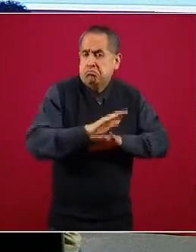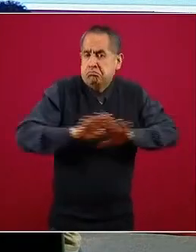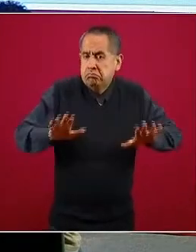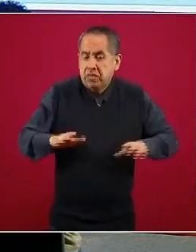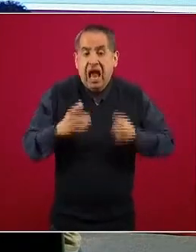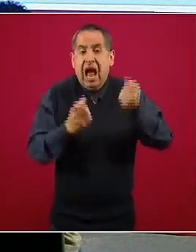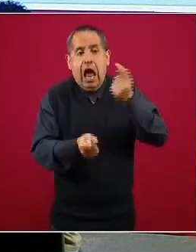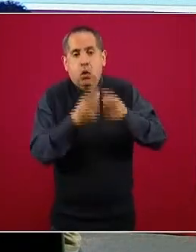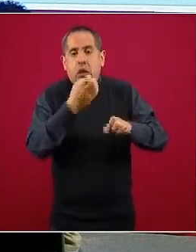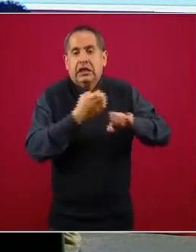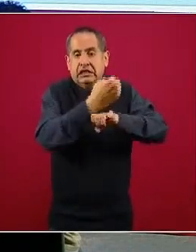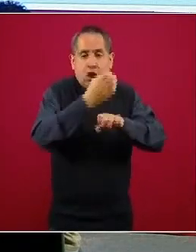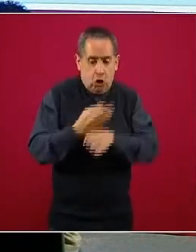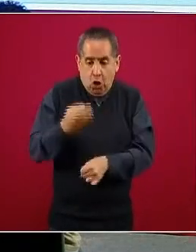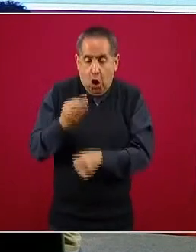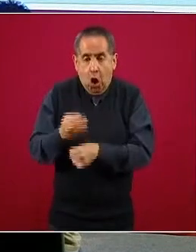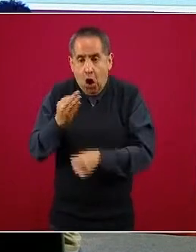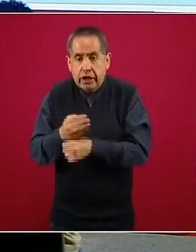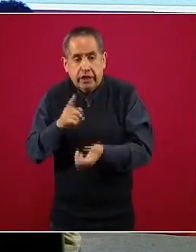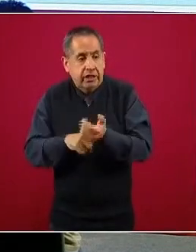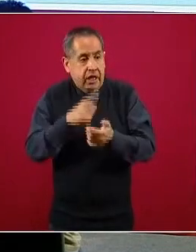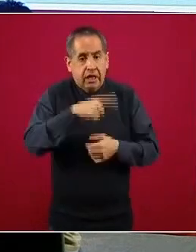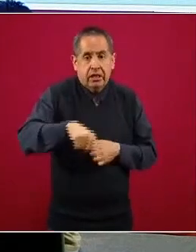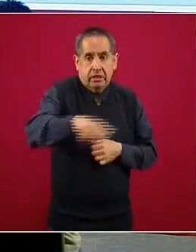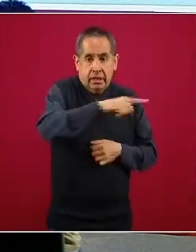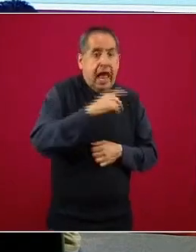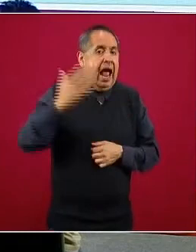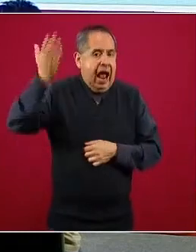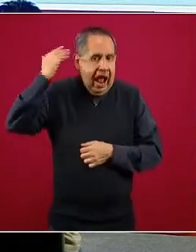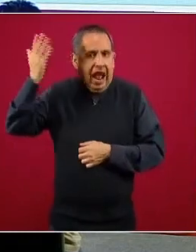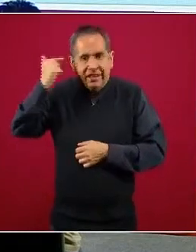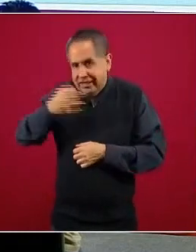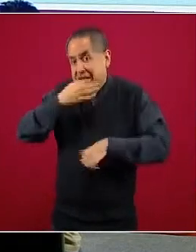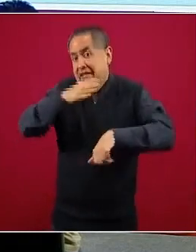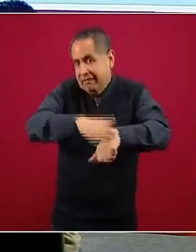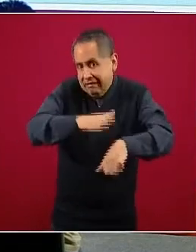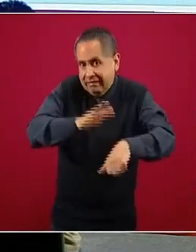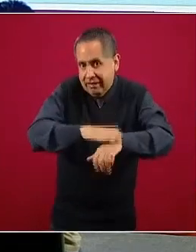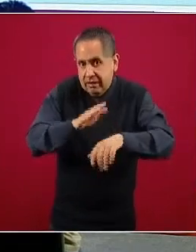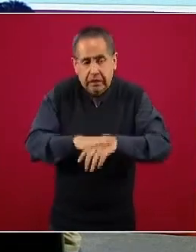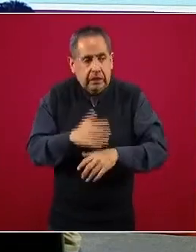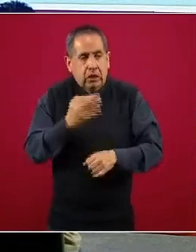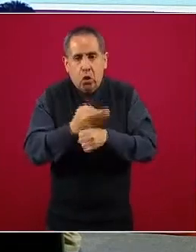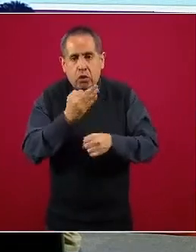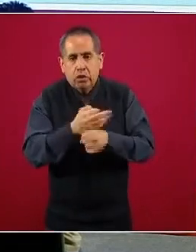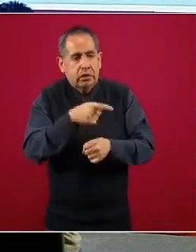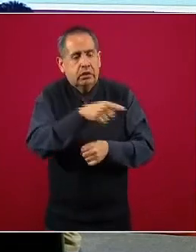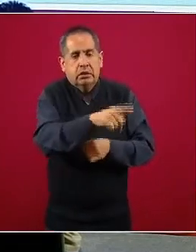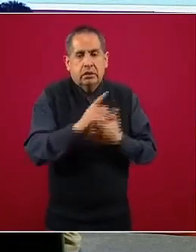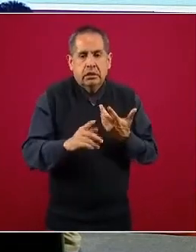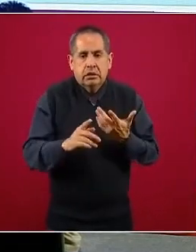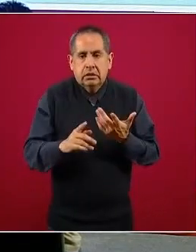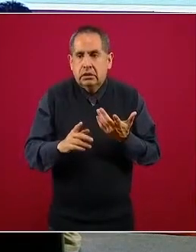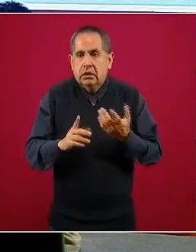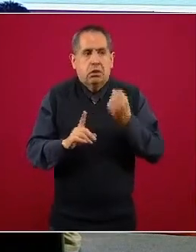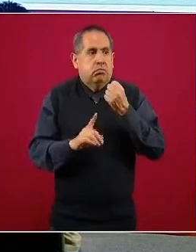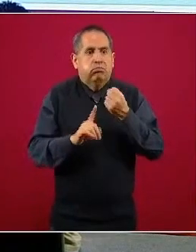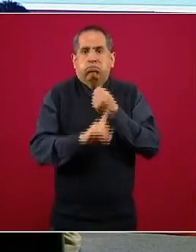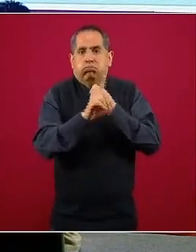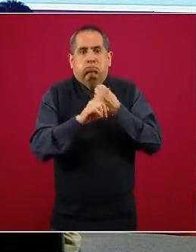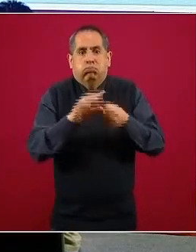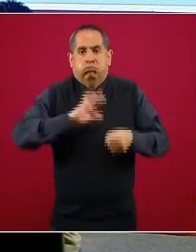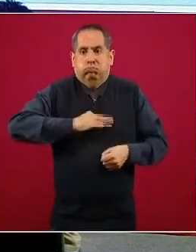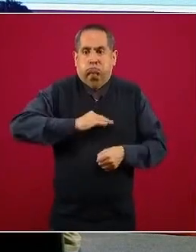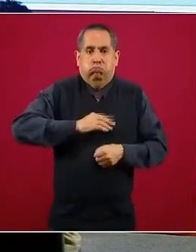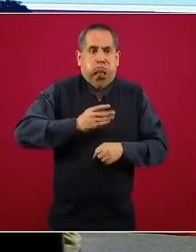algunos estados que en este momento, tal como lo habíamos predicho, están teniendo excesos de casos